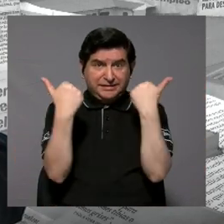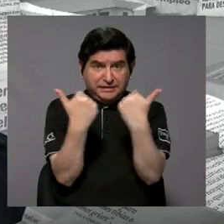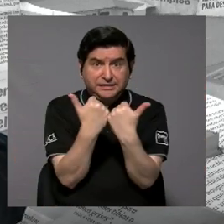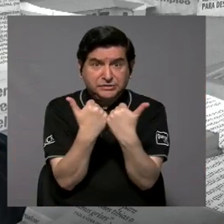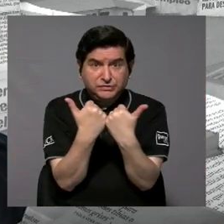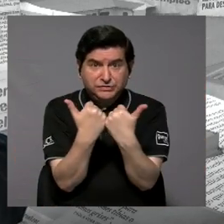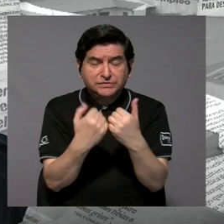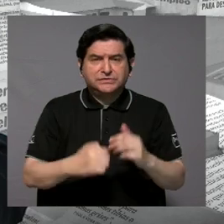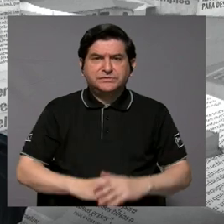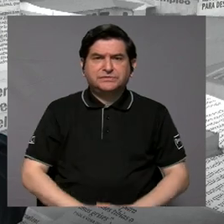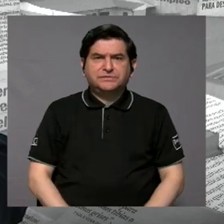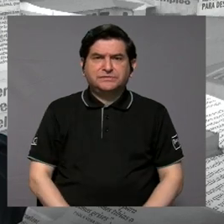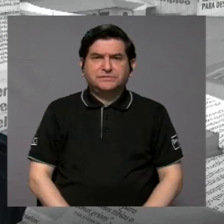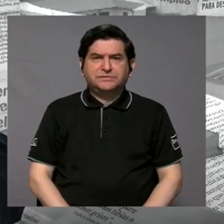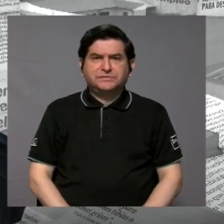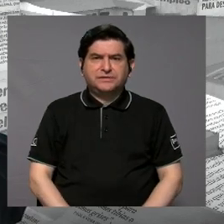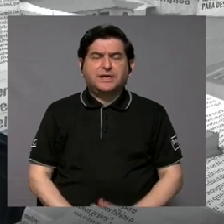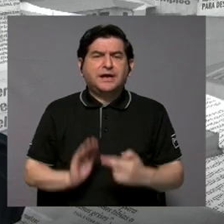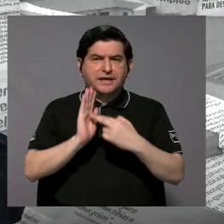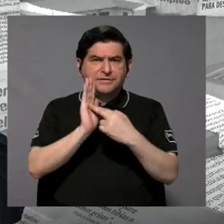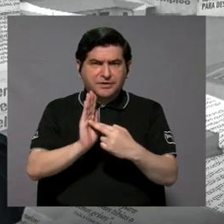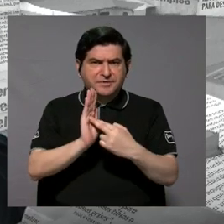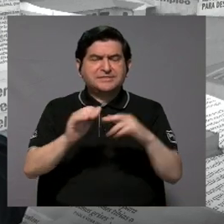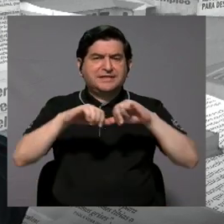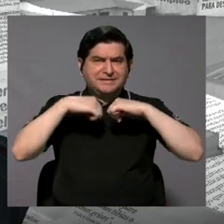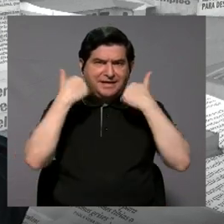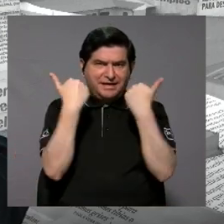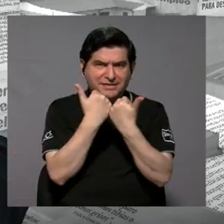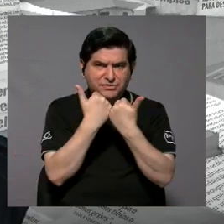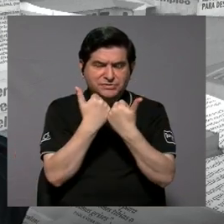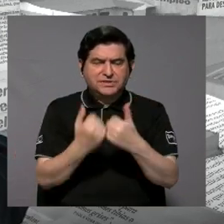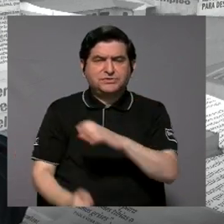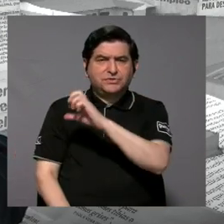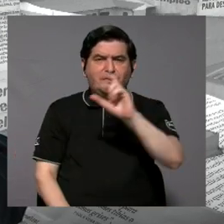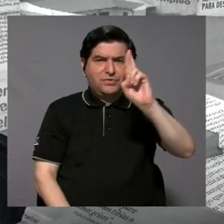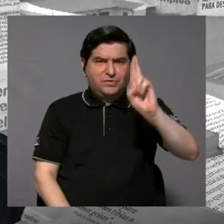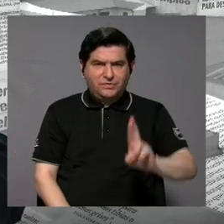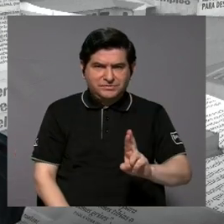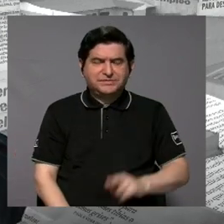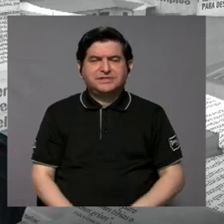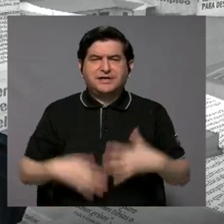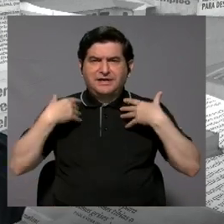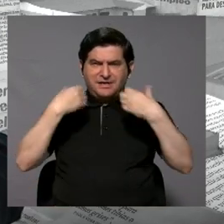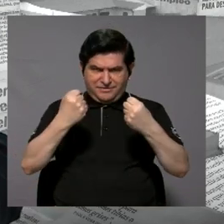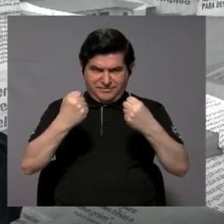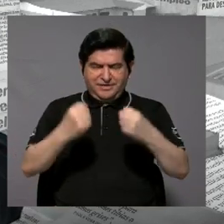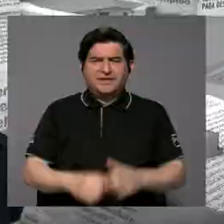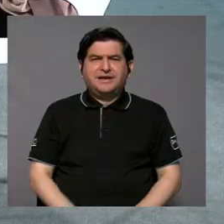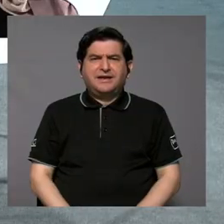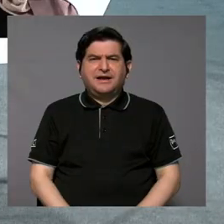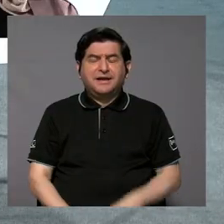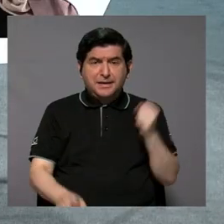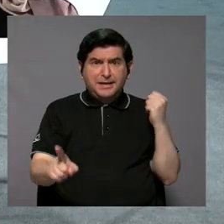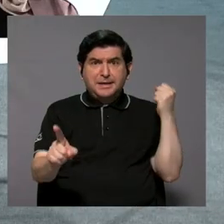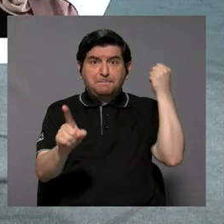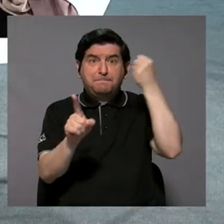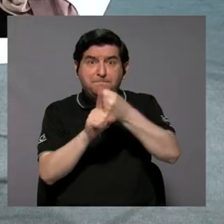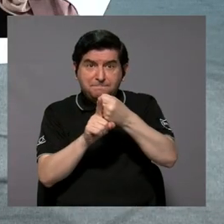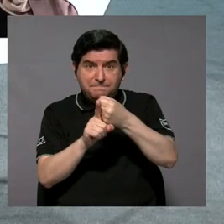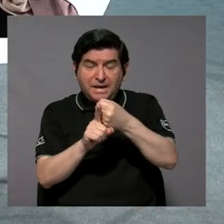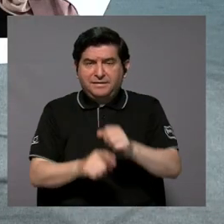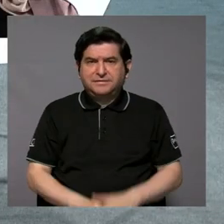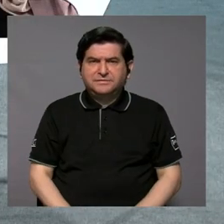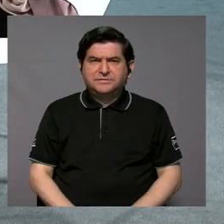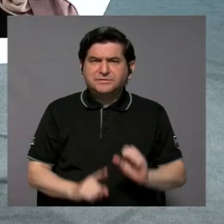asociación? Porque usted representa a la Asociación uh-huh. Costa Rica Saludable. Como asociación, ¿cuál fue el impacto de